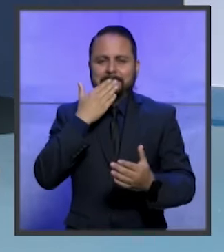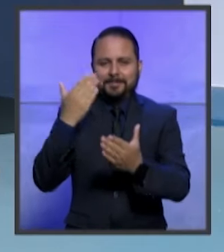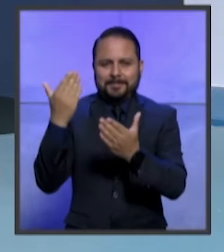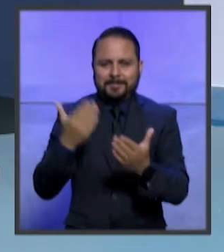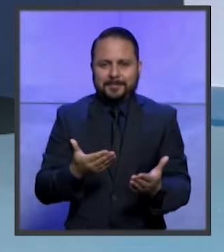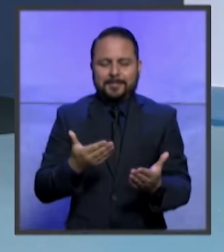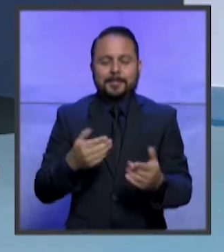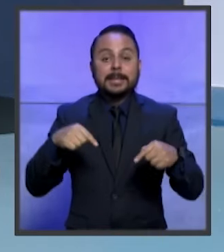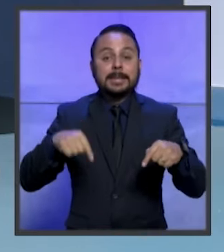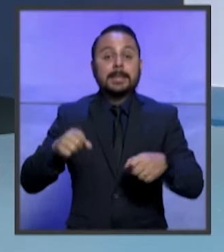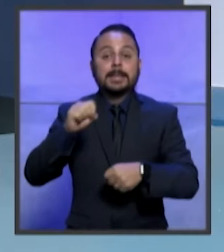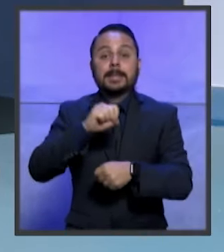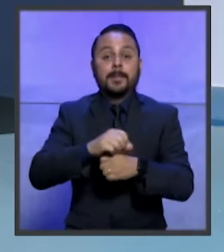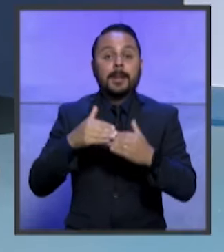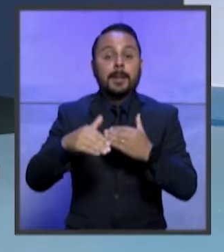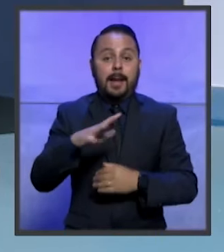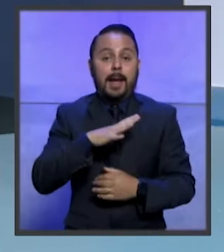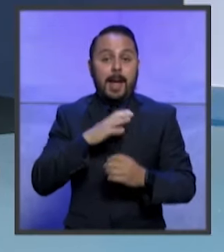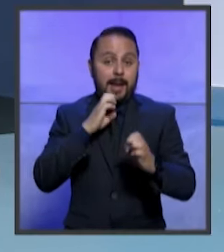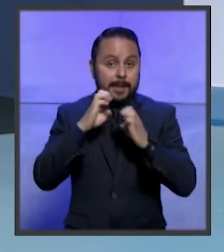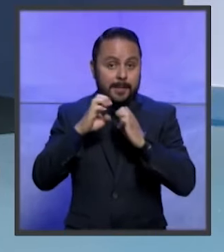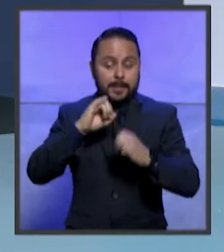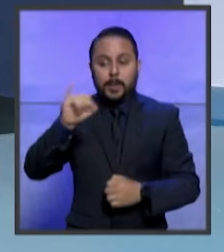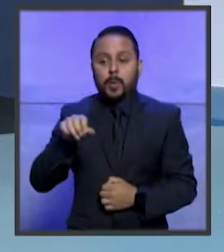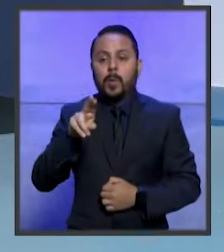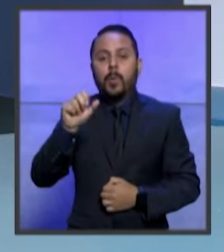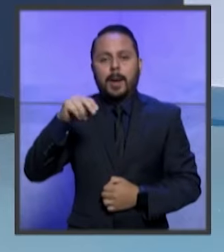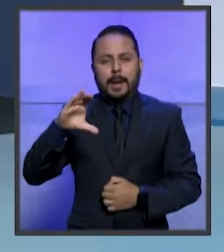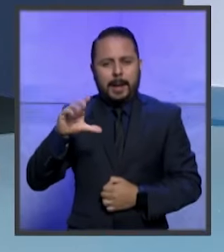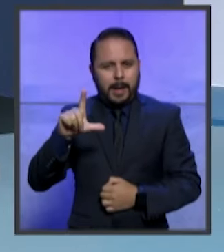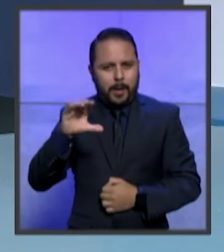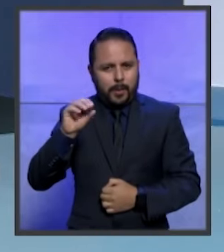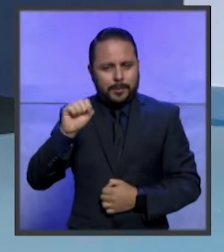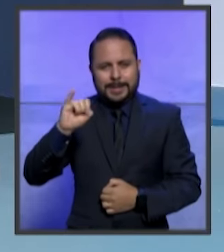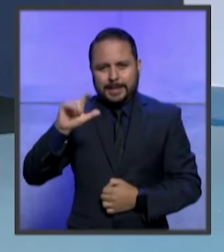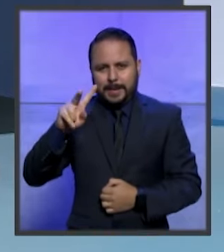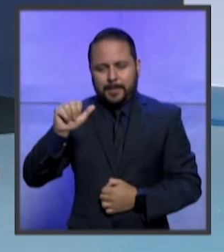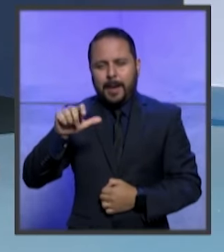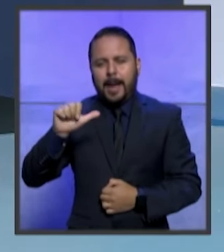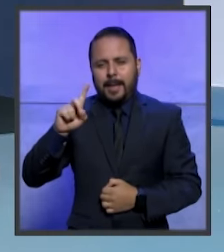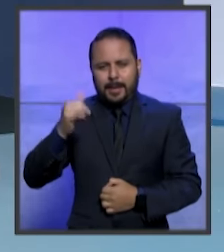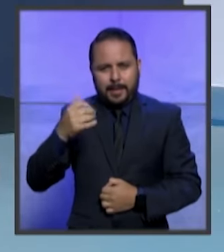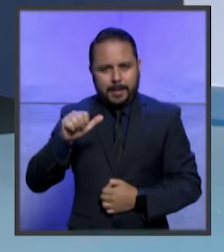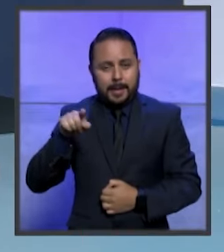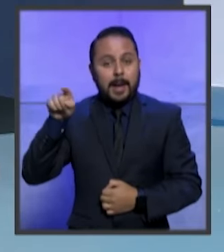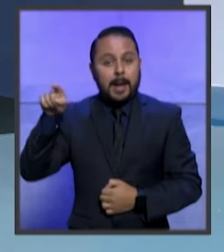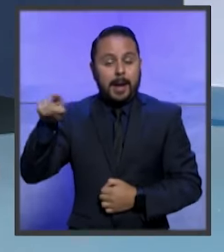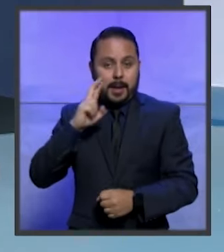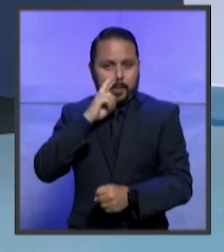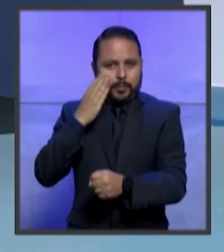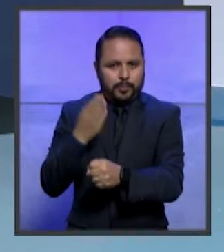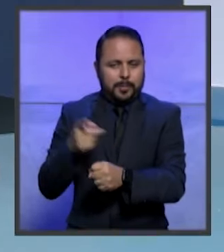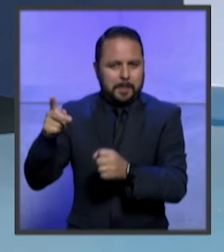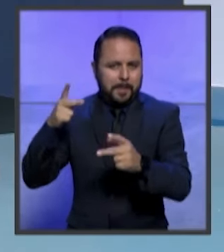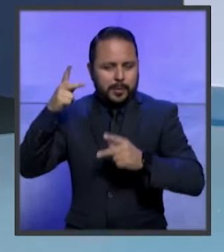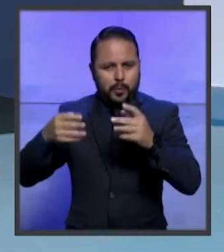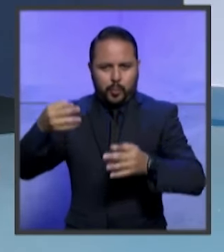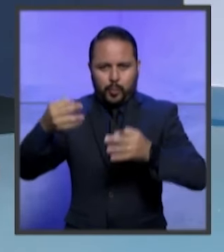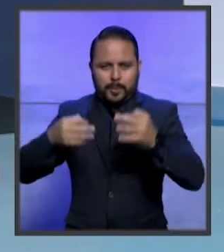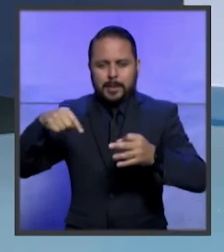justicia electoral a la semana Que hoy le ofrece una entrevista con Juan Carlos Silva adalla Quién es el titular de la